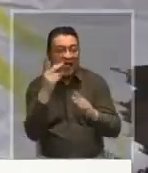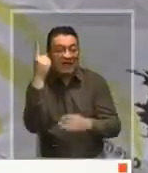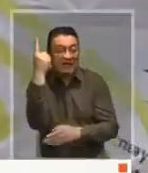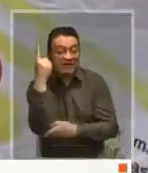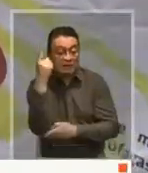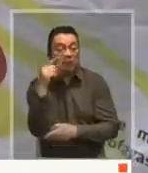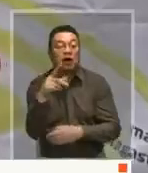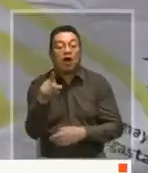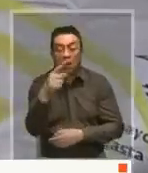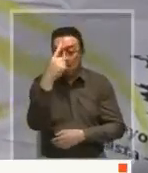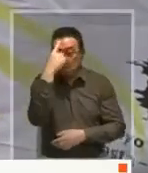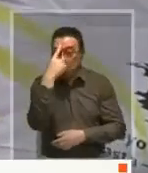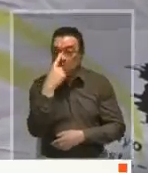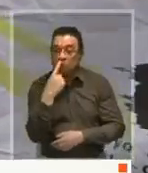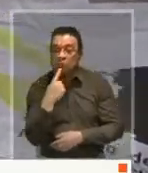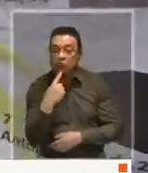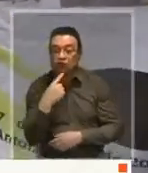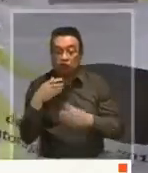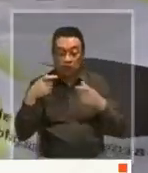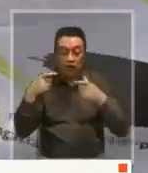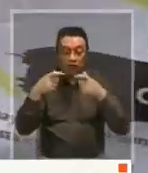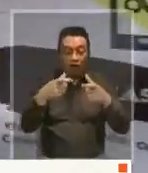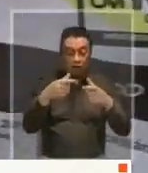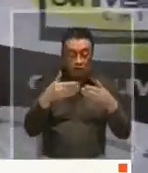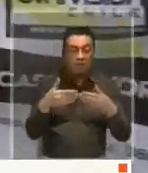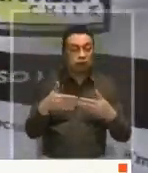chile reabrirá sus